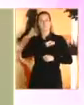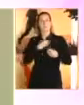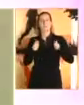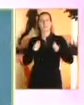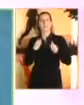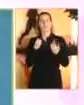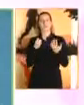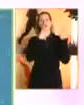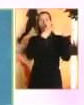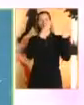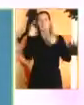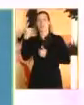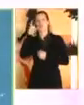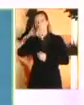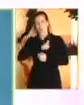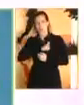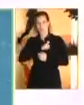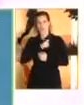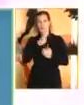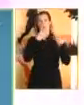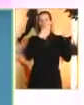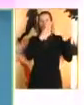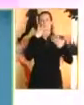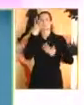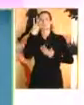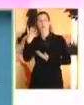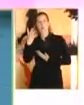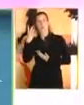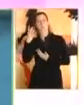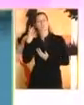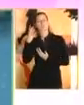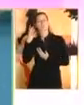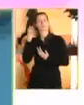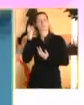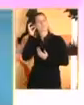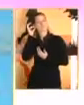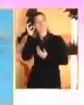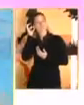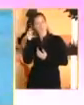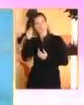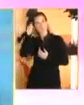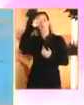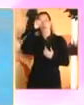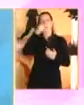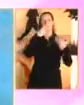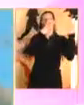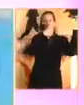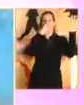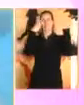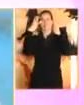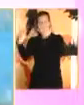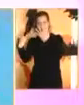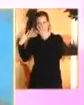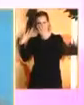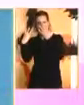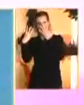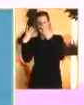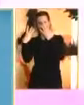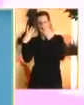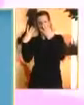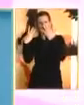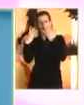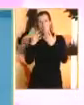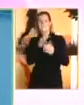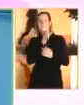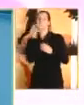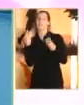las mujeres, que asciende a los 84, mientras que en los hombres la media llega a los 78. Si a esto le añadimos la calidad de